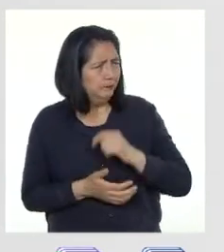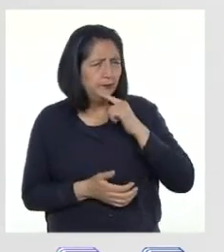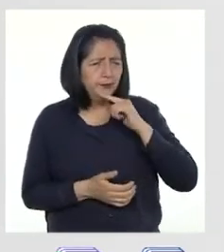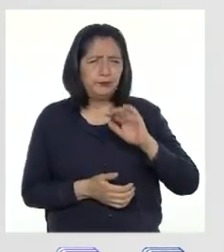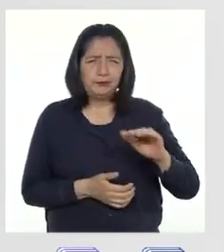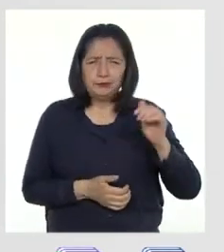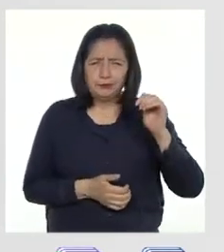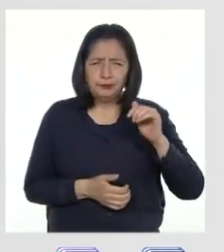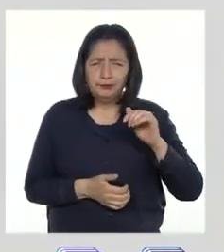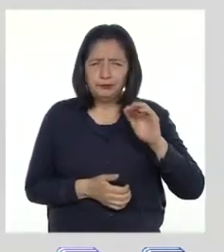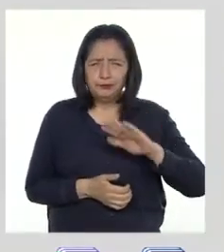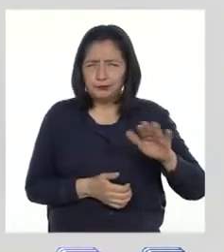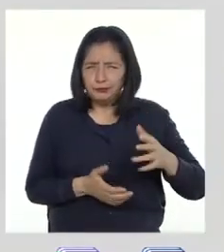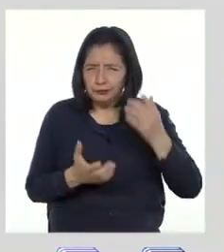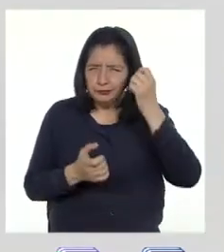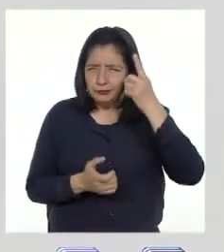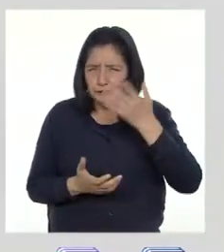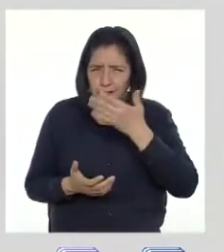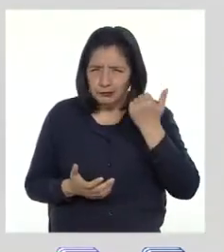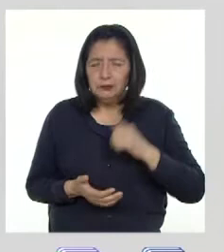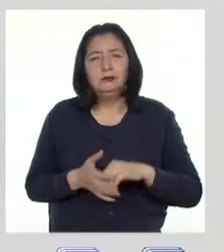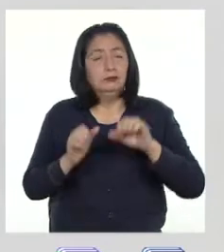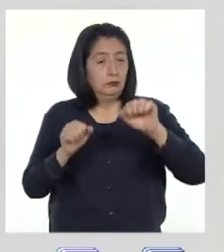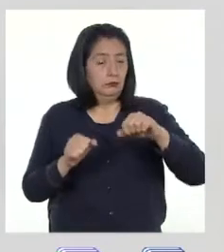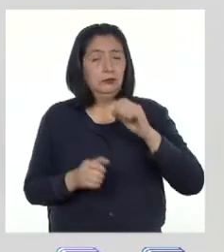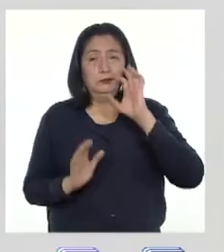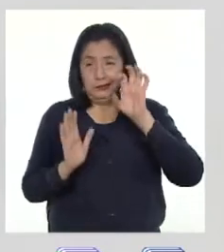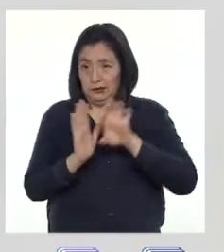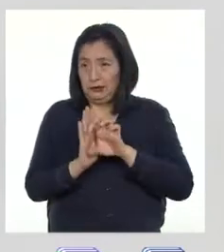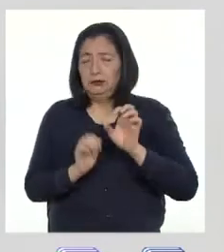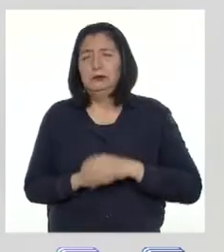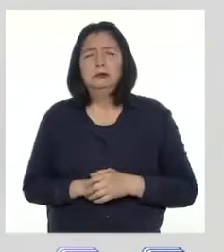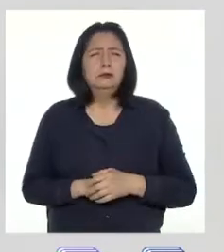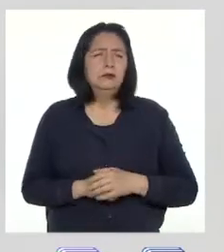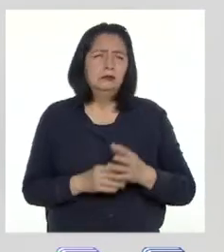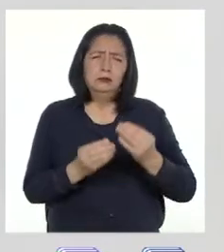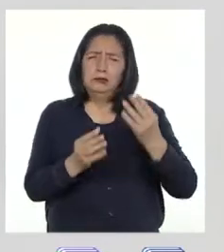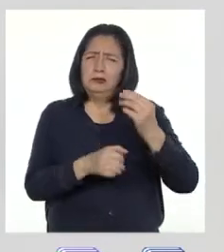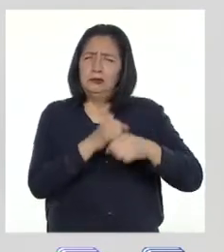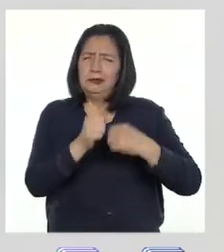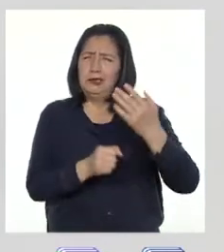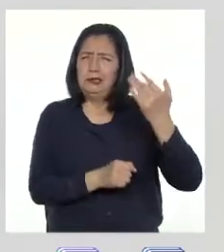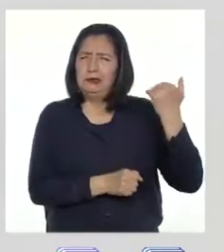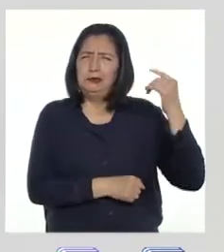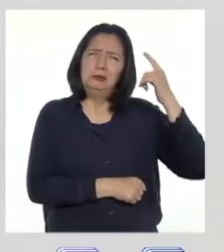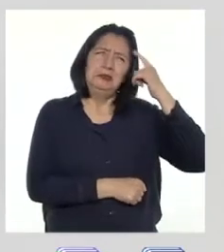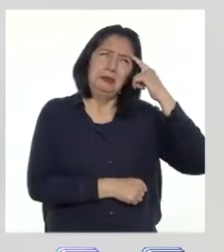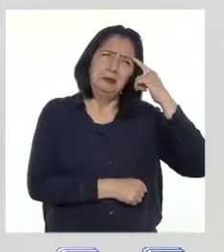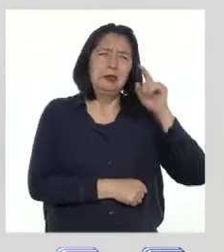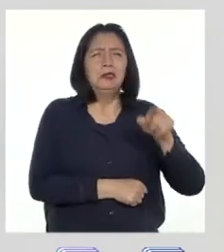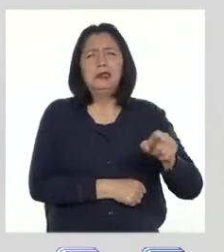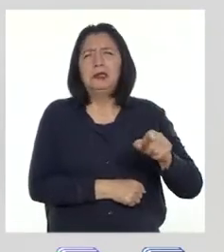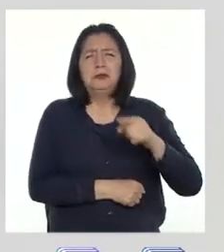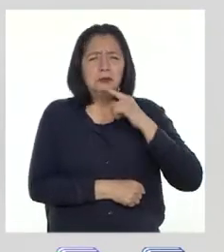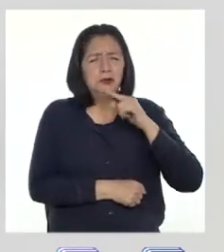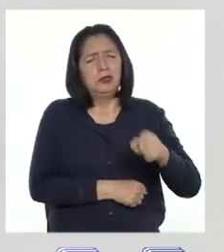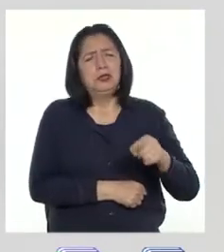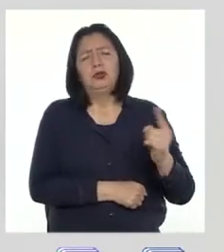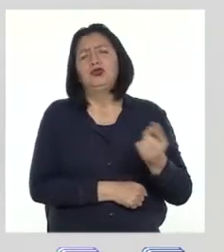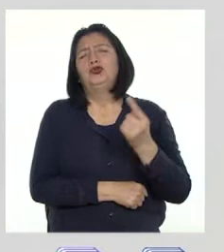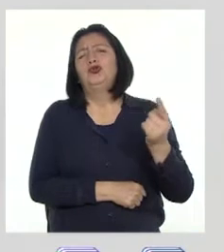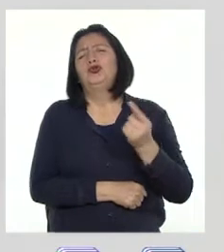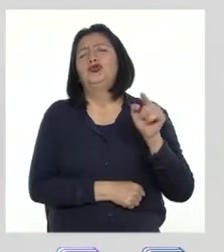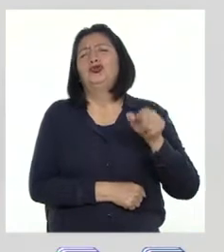y los chicos entiendan mejor? Claro, por ejemplo, durante muchos años se pensaba que a las mujeres solo